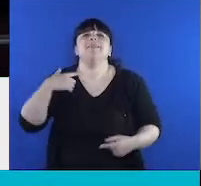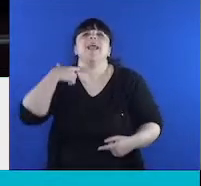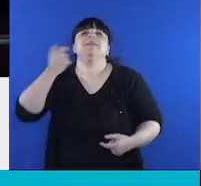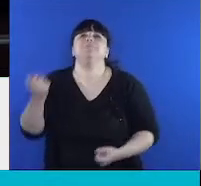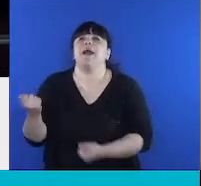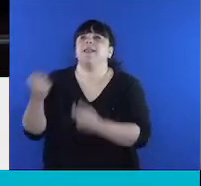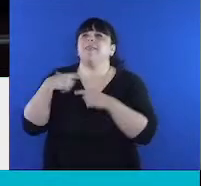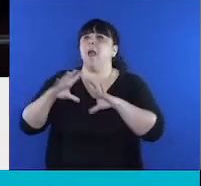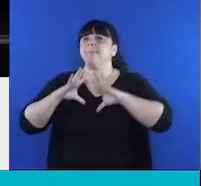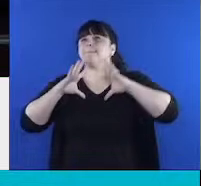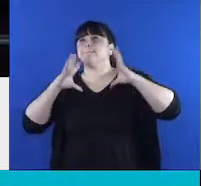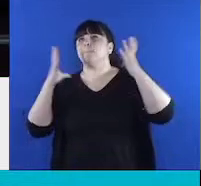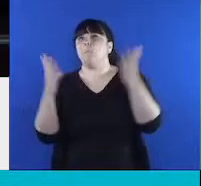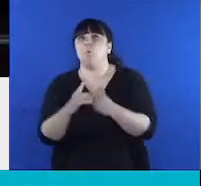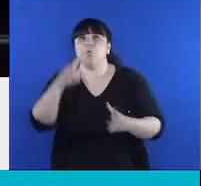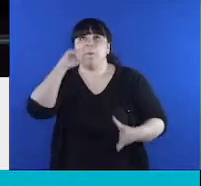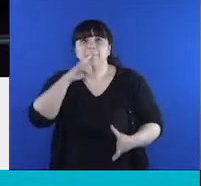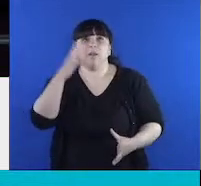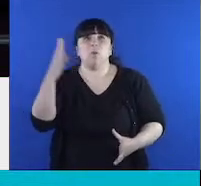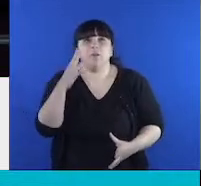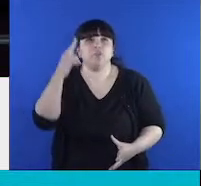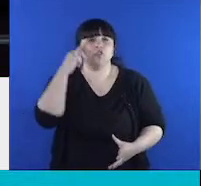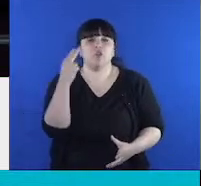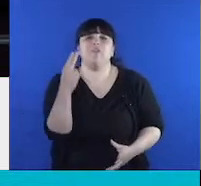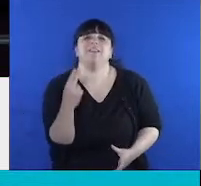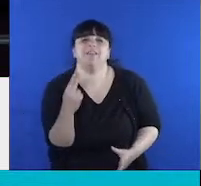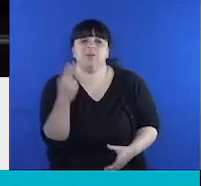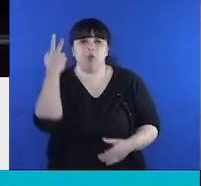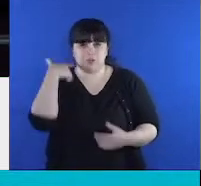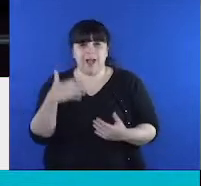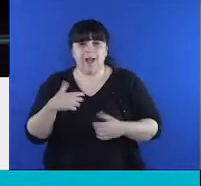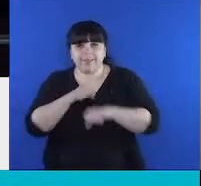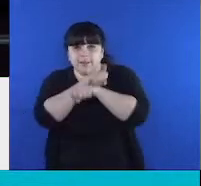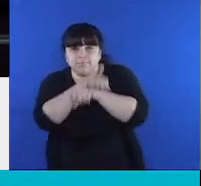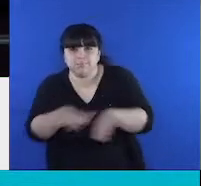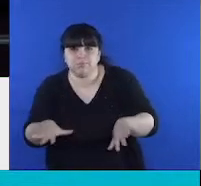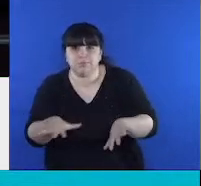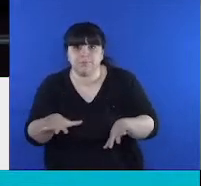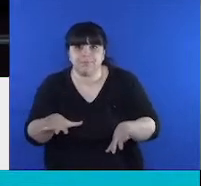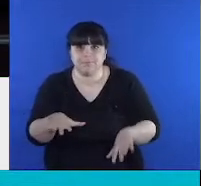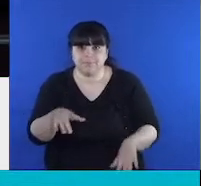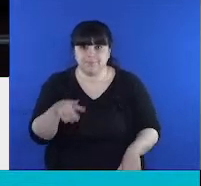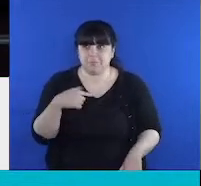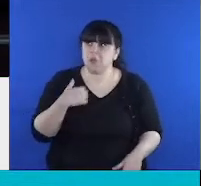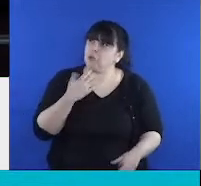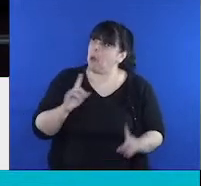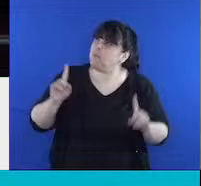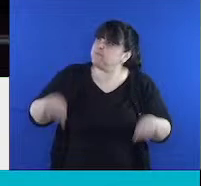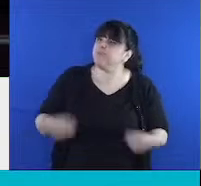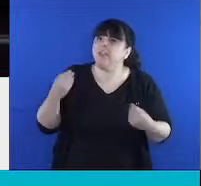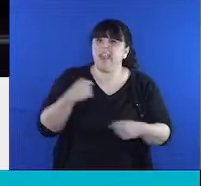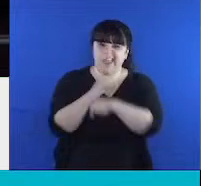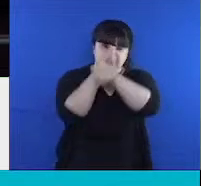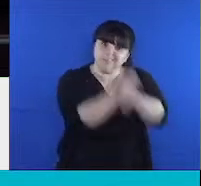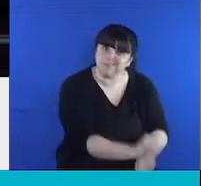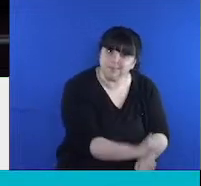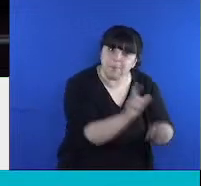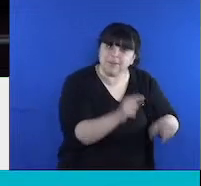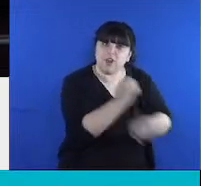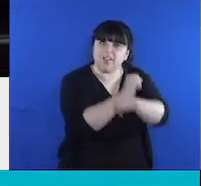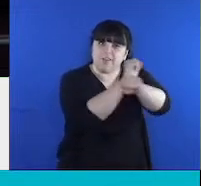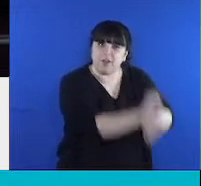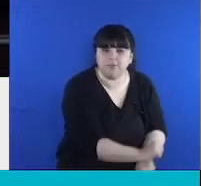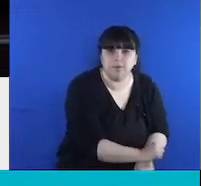1492. Yo no sé si se refiere a la esclavitud, a la exterminación de los pueblos